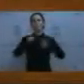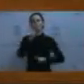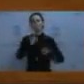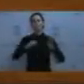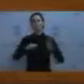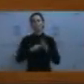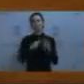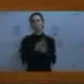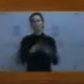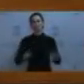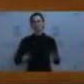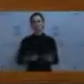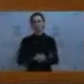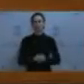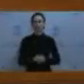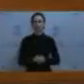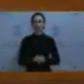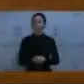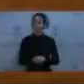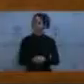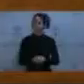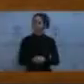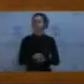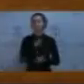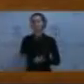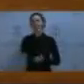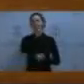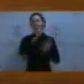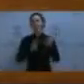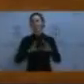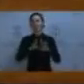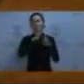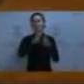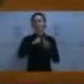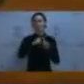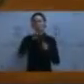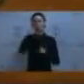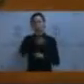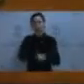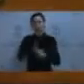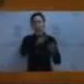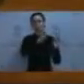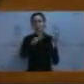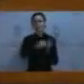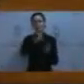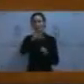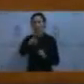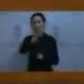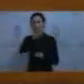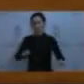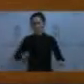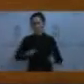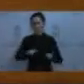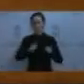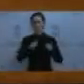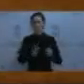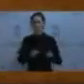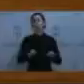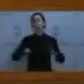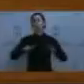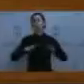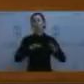de sesiones. Mire, hablamos de 39 parroquias, con una población de 8.500 habitantes, que se duplica en época